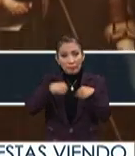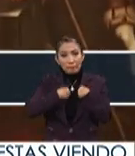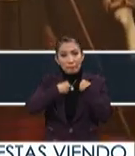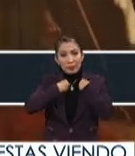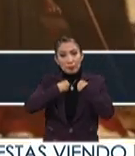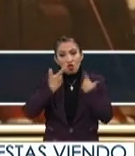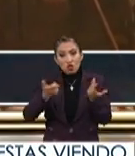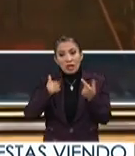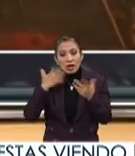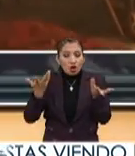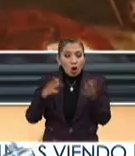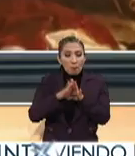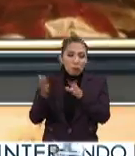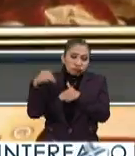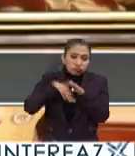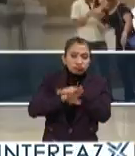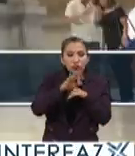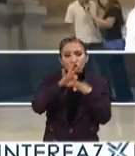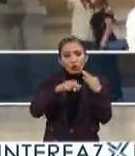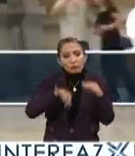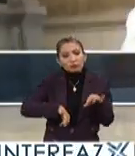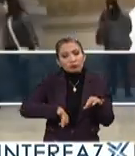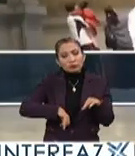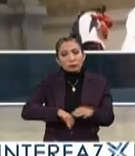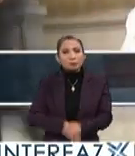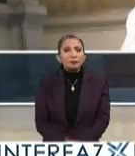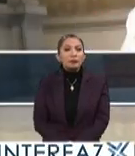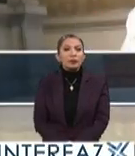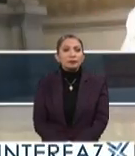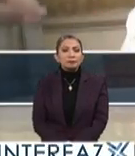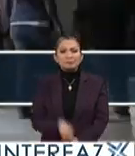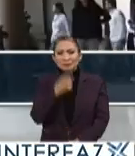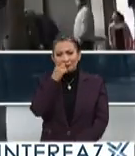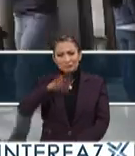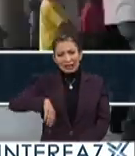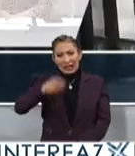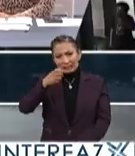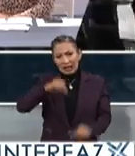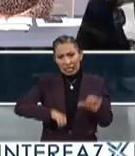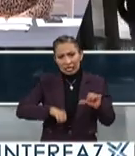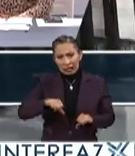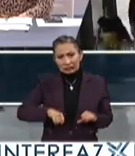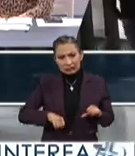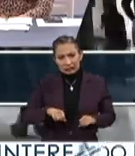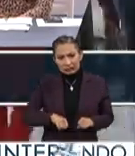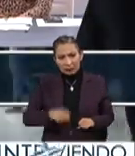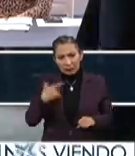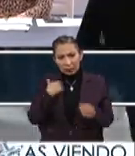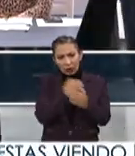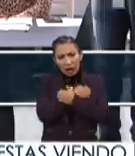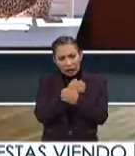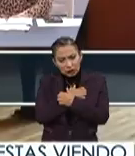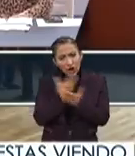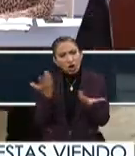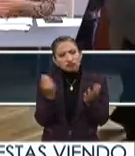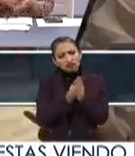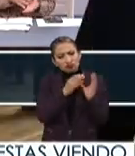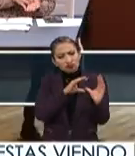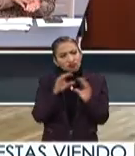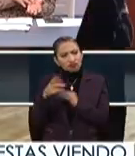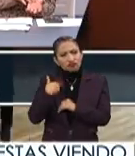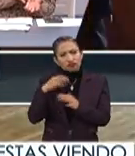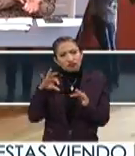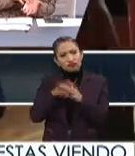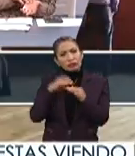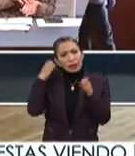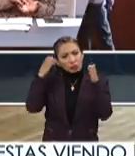vivo y que haya como posibilidad de que todos se integren. Nos mencionabas que este tipo de actividades educativas, académicas, tienen mucho